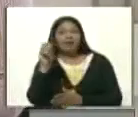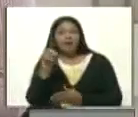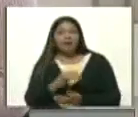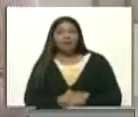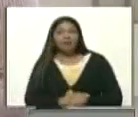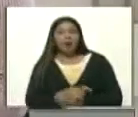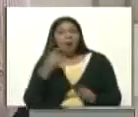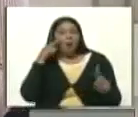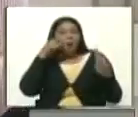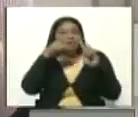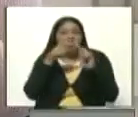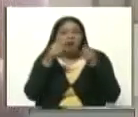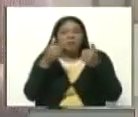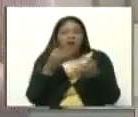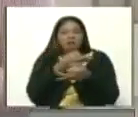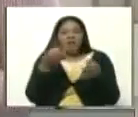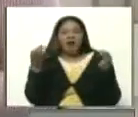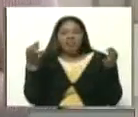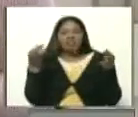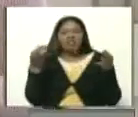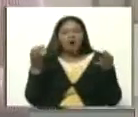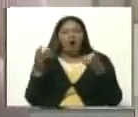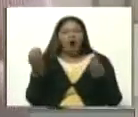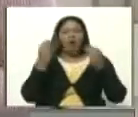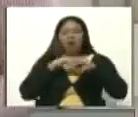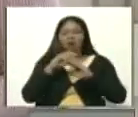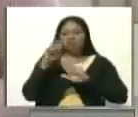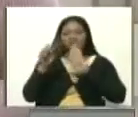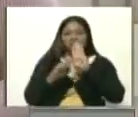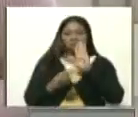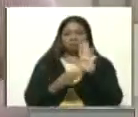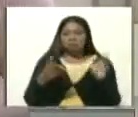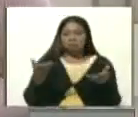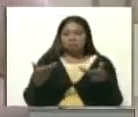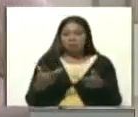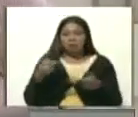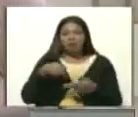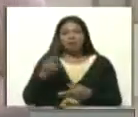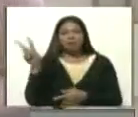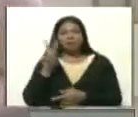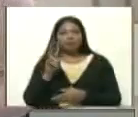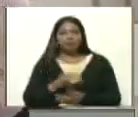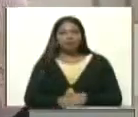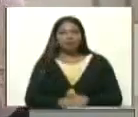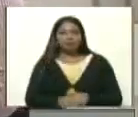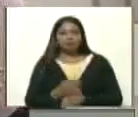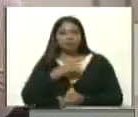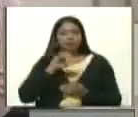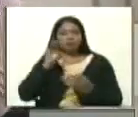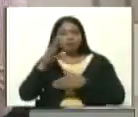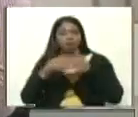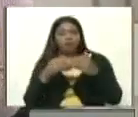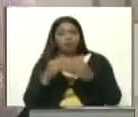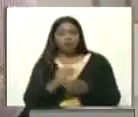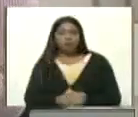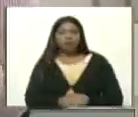dos misiones anteriores en donde había logrado concretar acuerdos para que llegara combustible a nuestro país. Que por